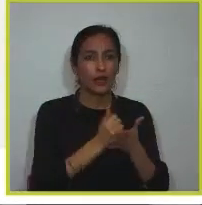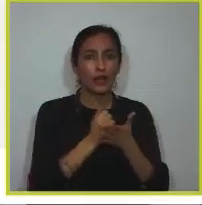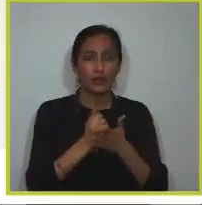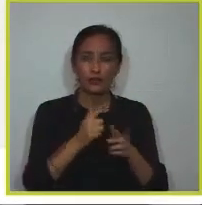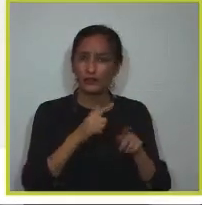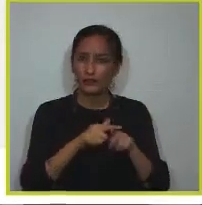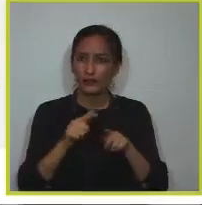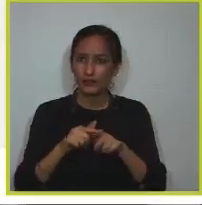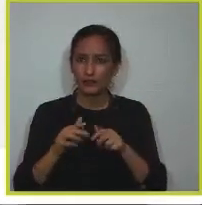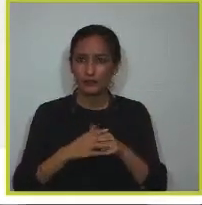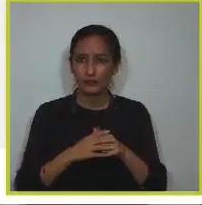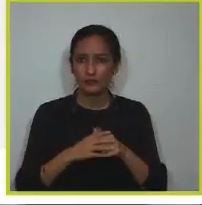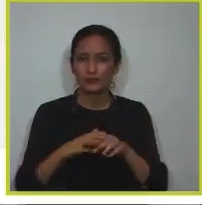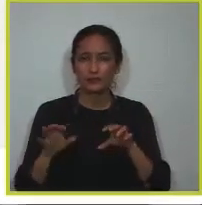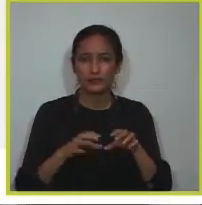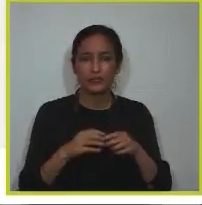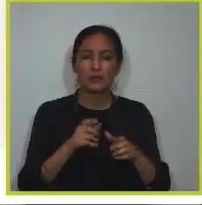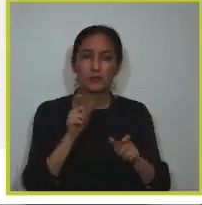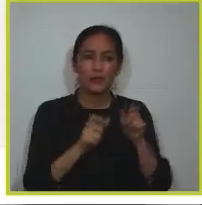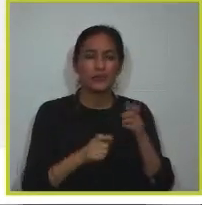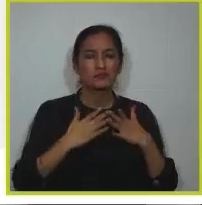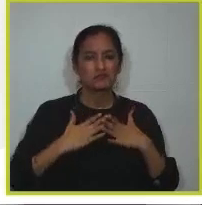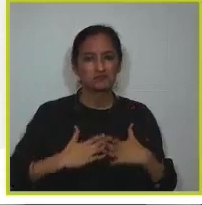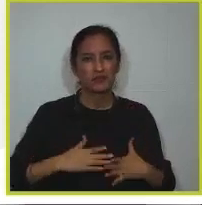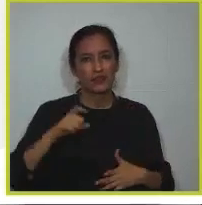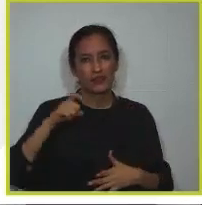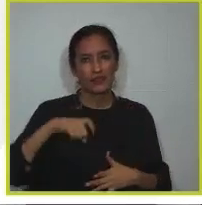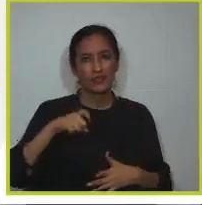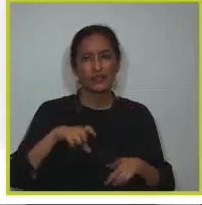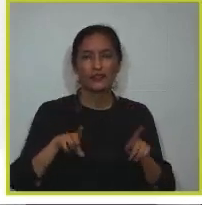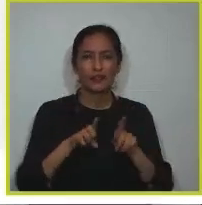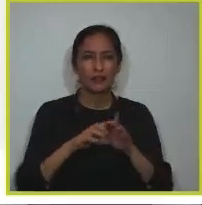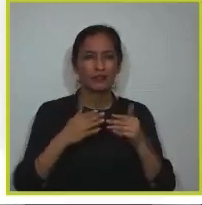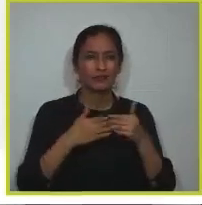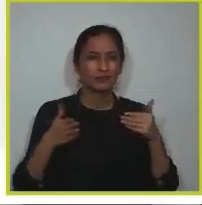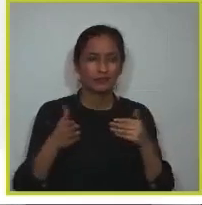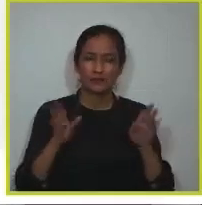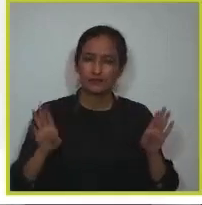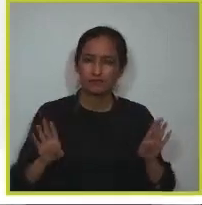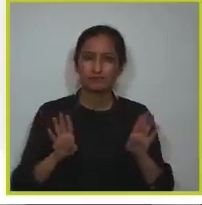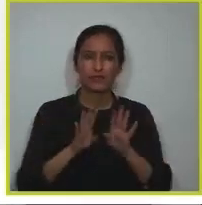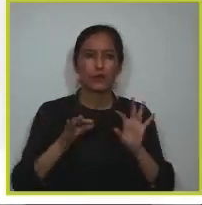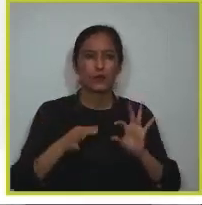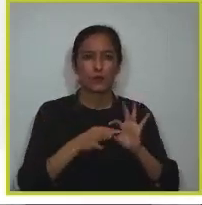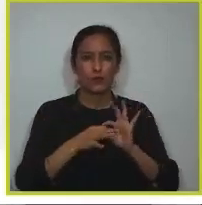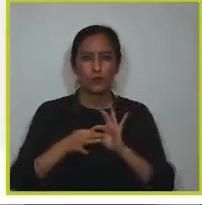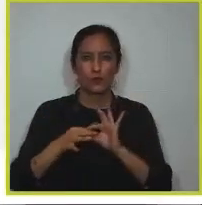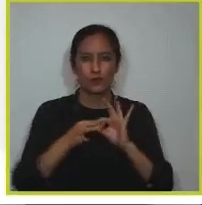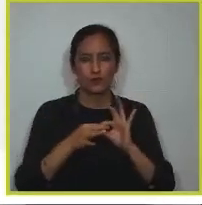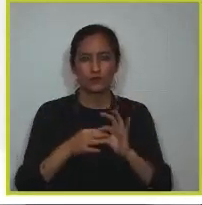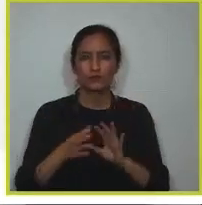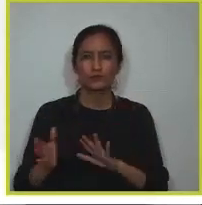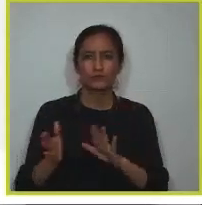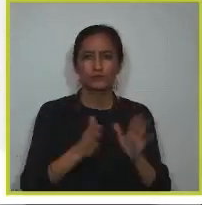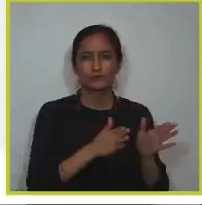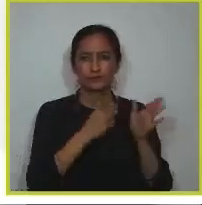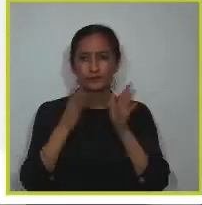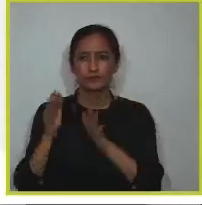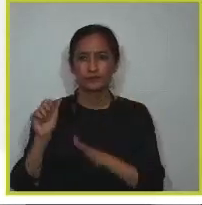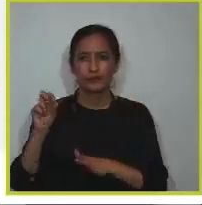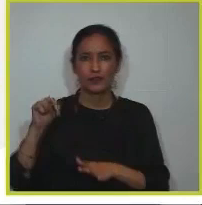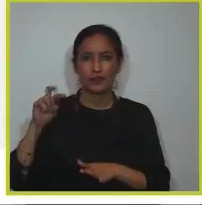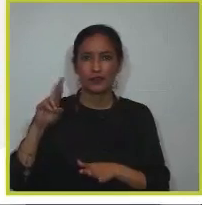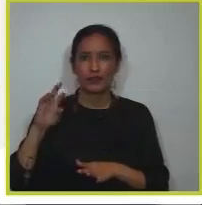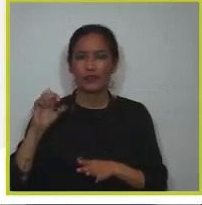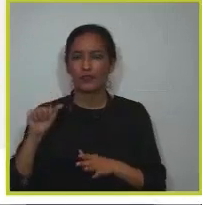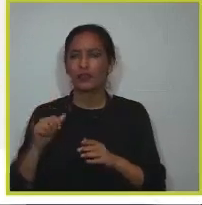en en la en satisfacer estas necesidades y encerrar estas brechas bueno Y finalmente lo que señalaba Andrea respecto al